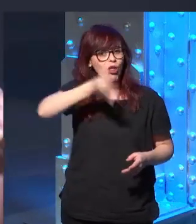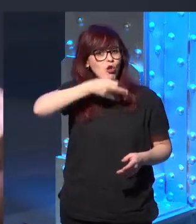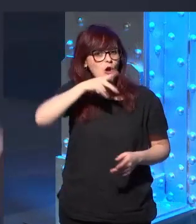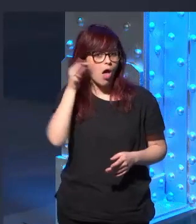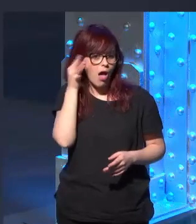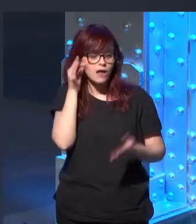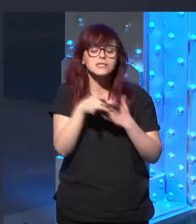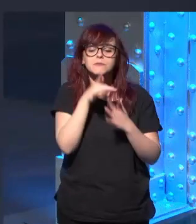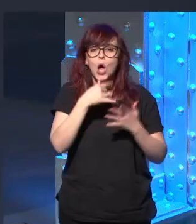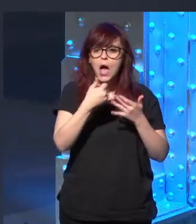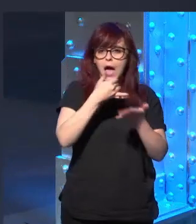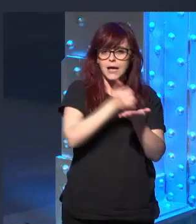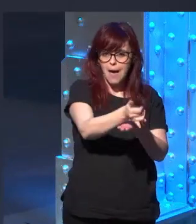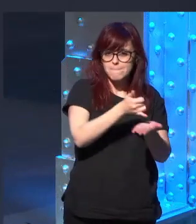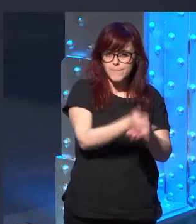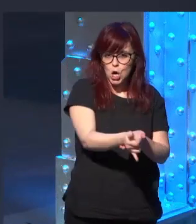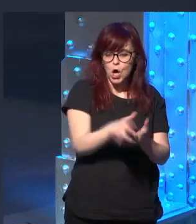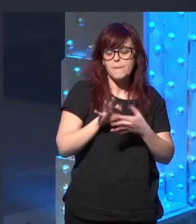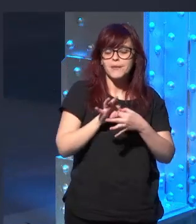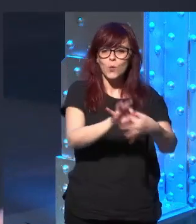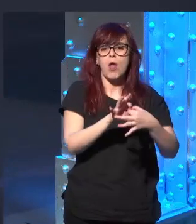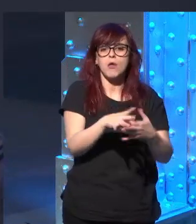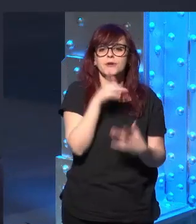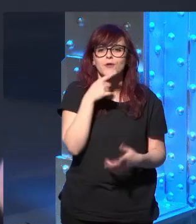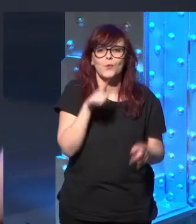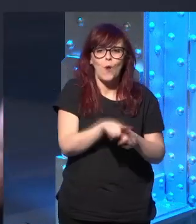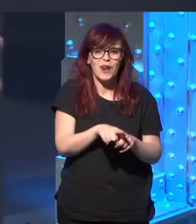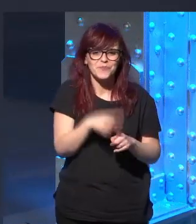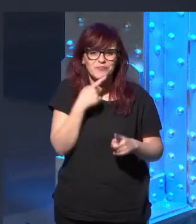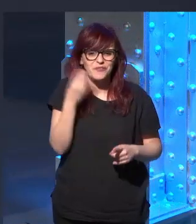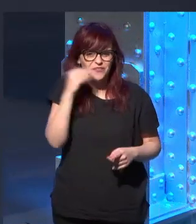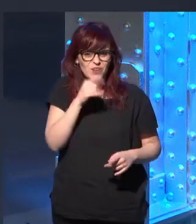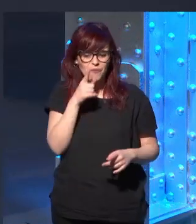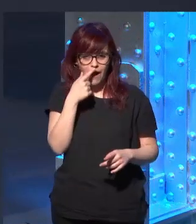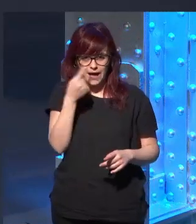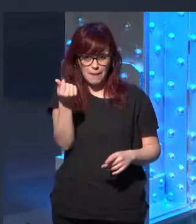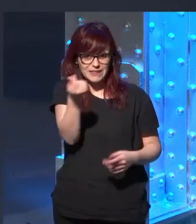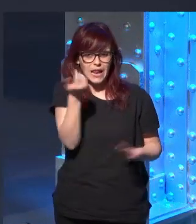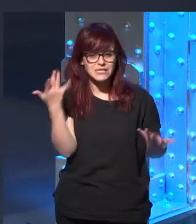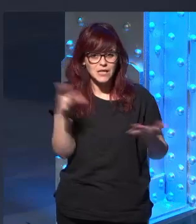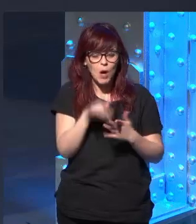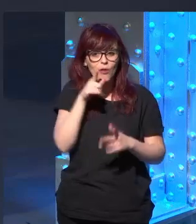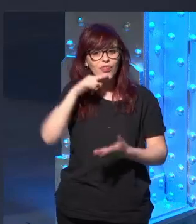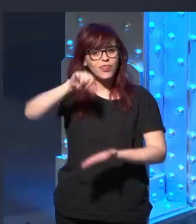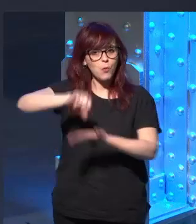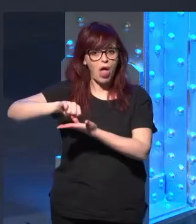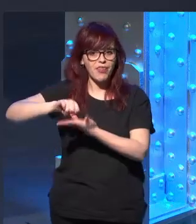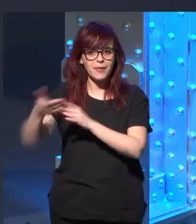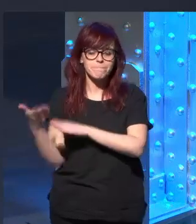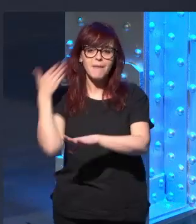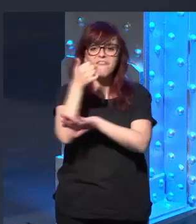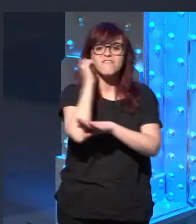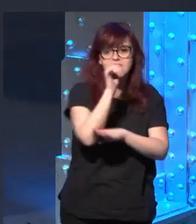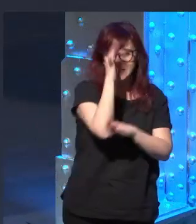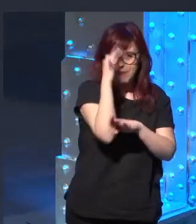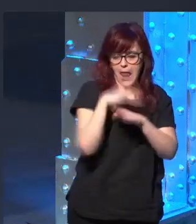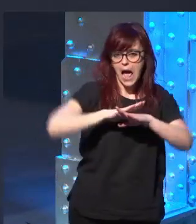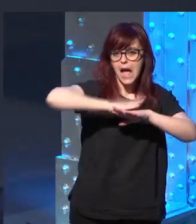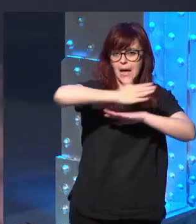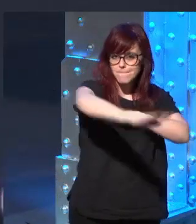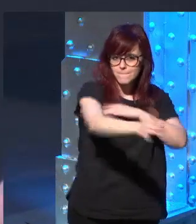campo, pero de una manera muy frívola, muy capitalista, que es un poco lo que nos pasa a los que somos de ciudad y vamos a ver los fines de semana al